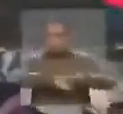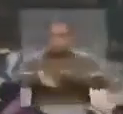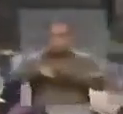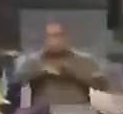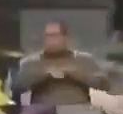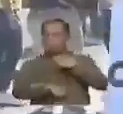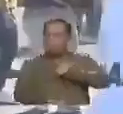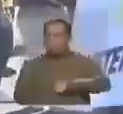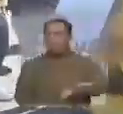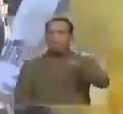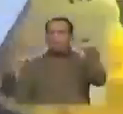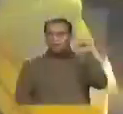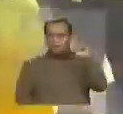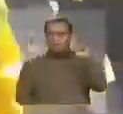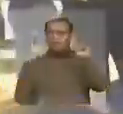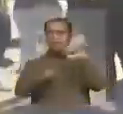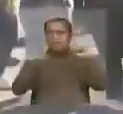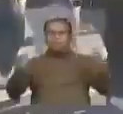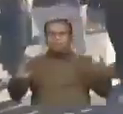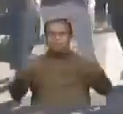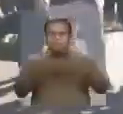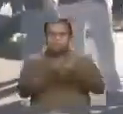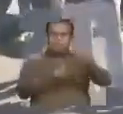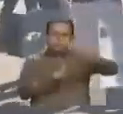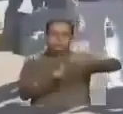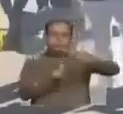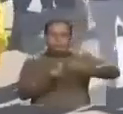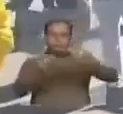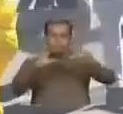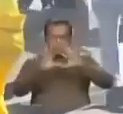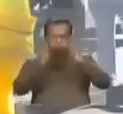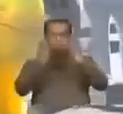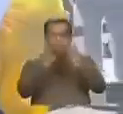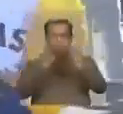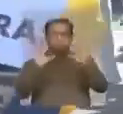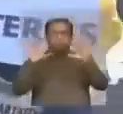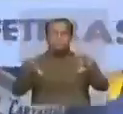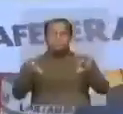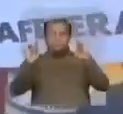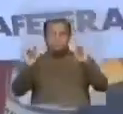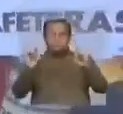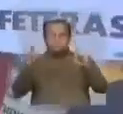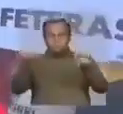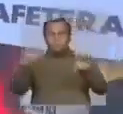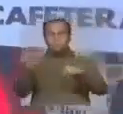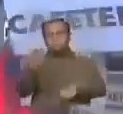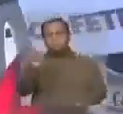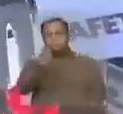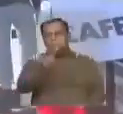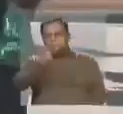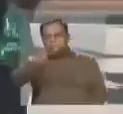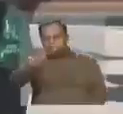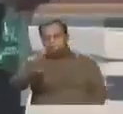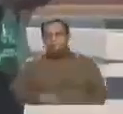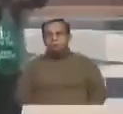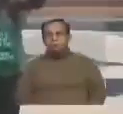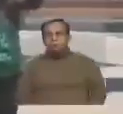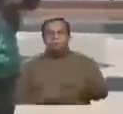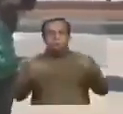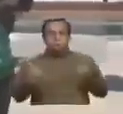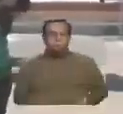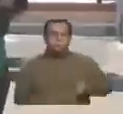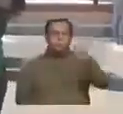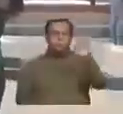de la selección Colombia en su debut por el grupo H del Mundial de Australia y Nueva Zelanda 2023. Nos vamos a